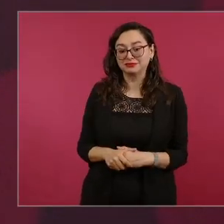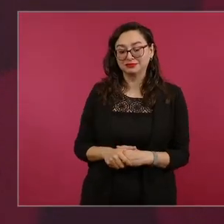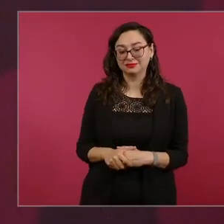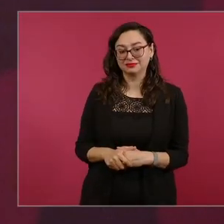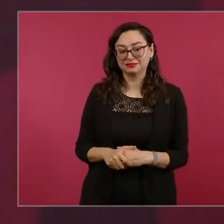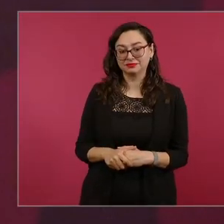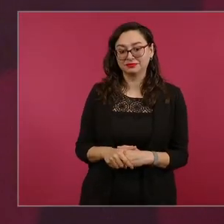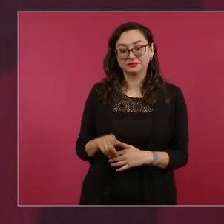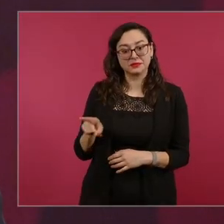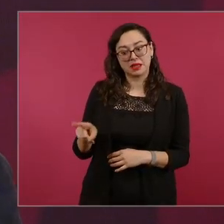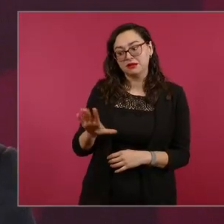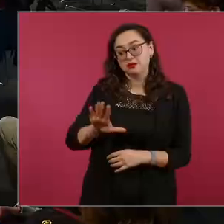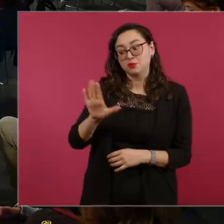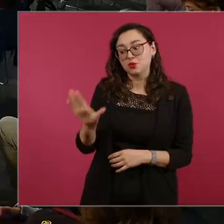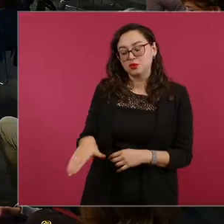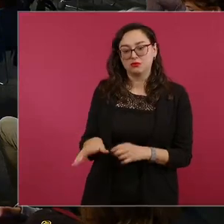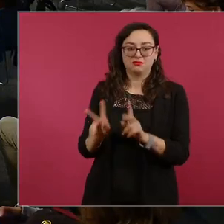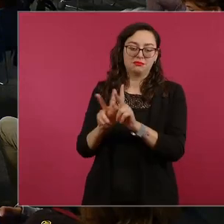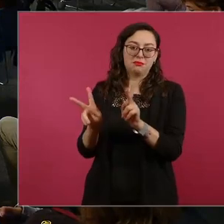Y ya falleció,